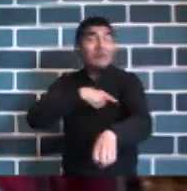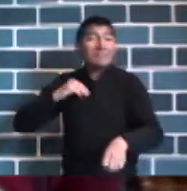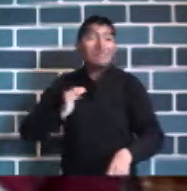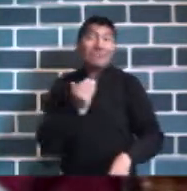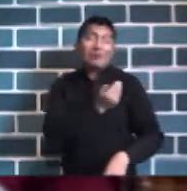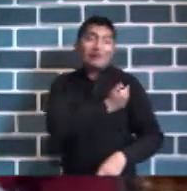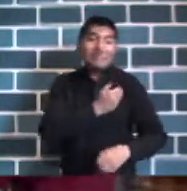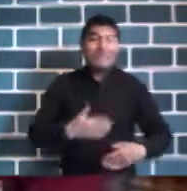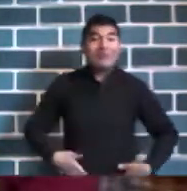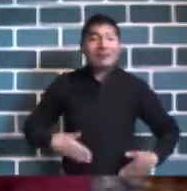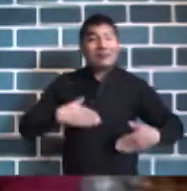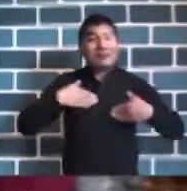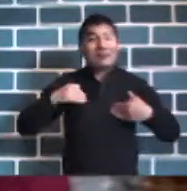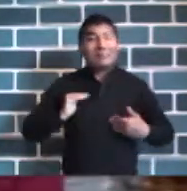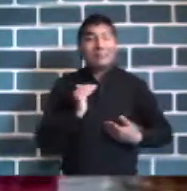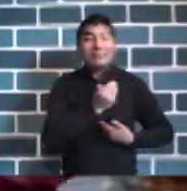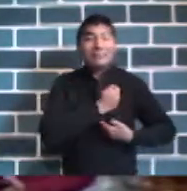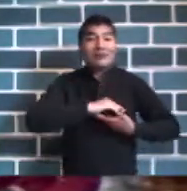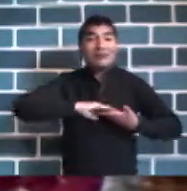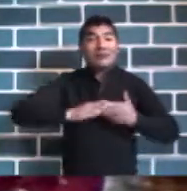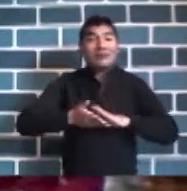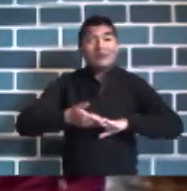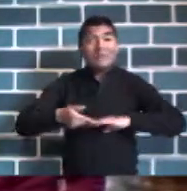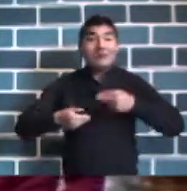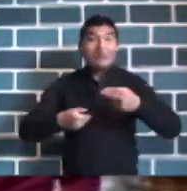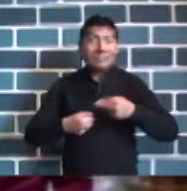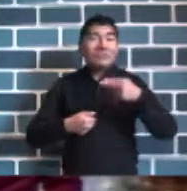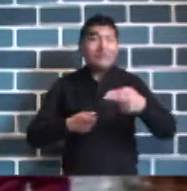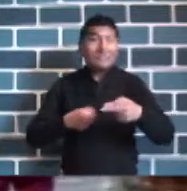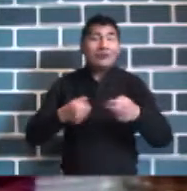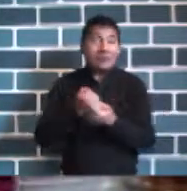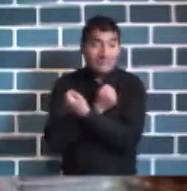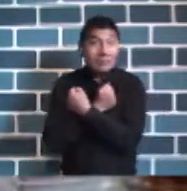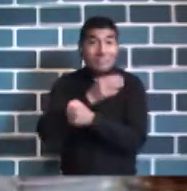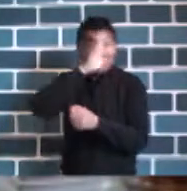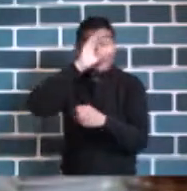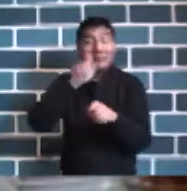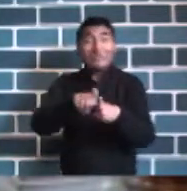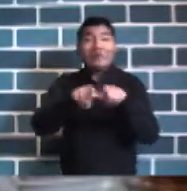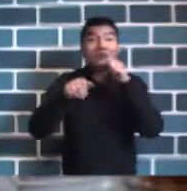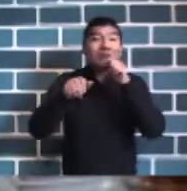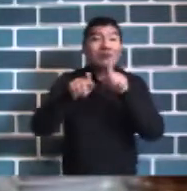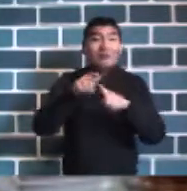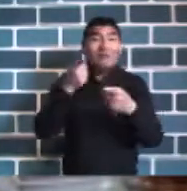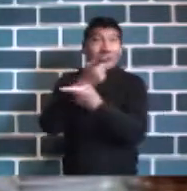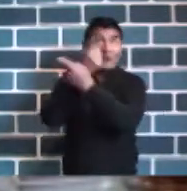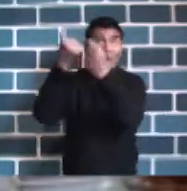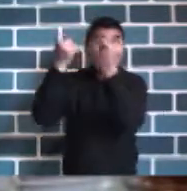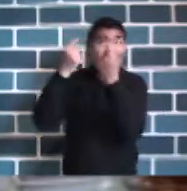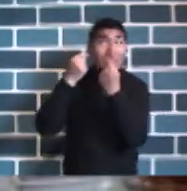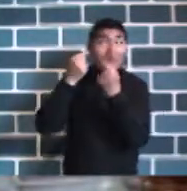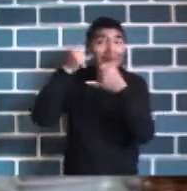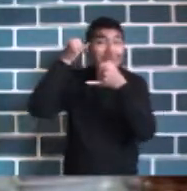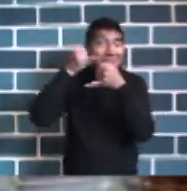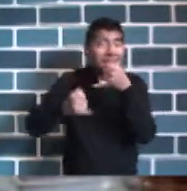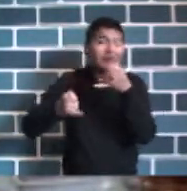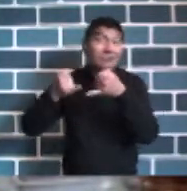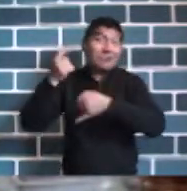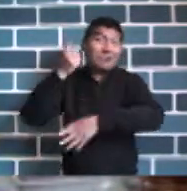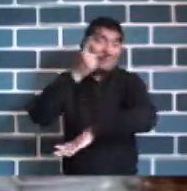vida de nuestra historia por eso queridos hermanos debemos preguntarnos siempre al terminar cada